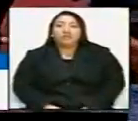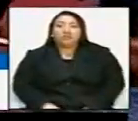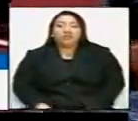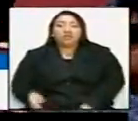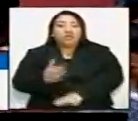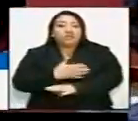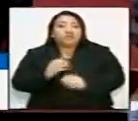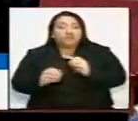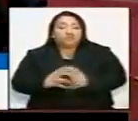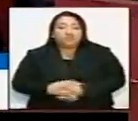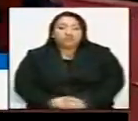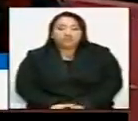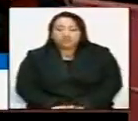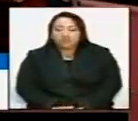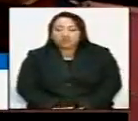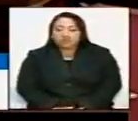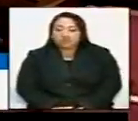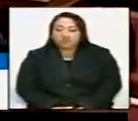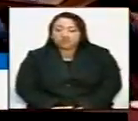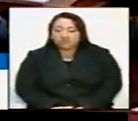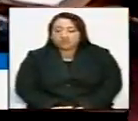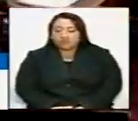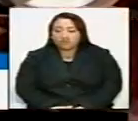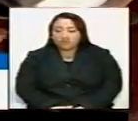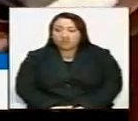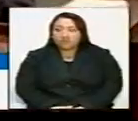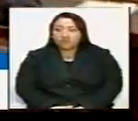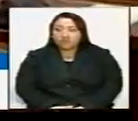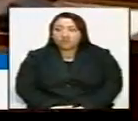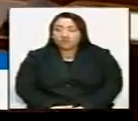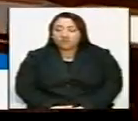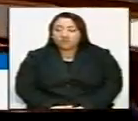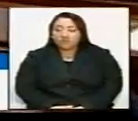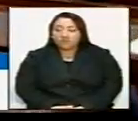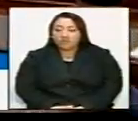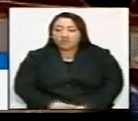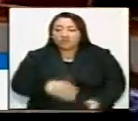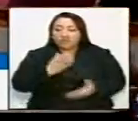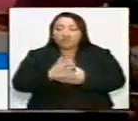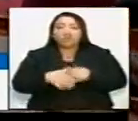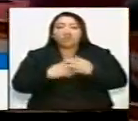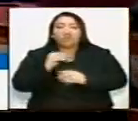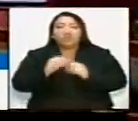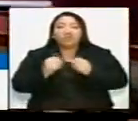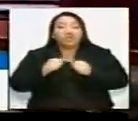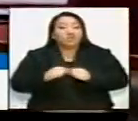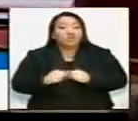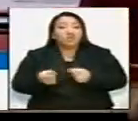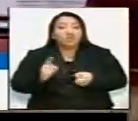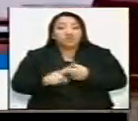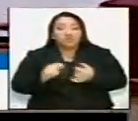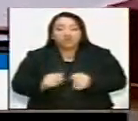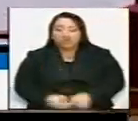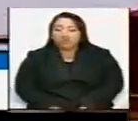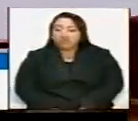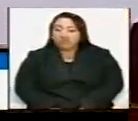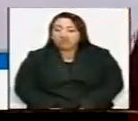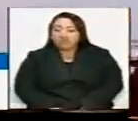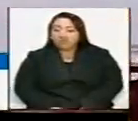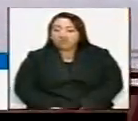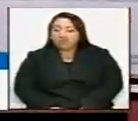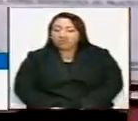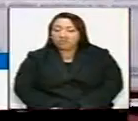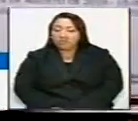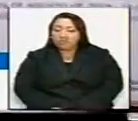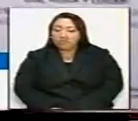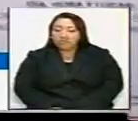de estas reformas. Y el hecho de que los desafíos de las reformas siguen, y que, como el viceministro